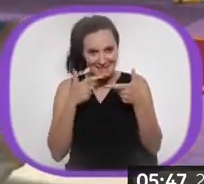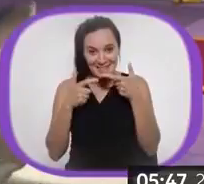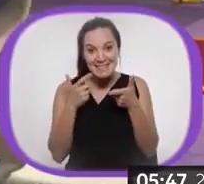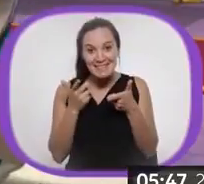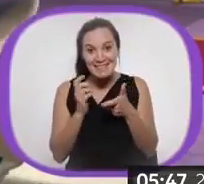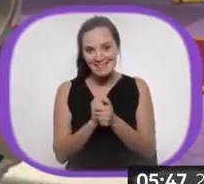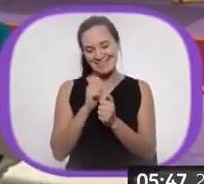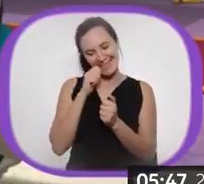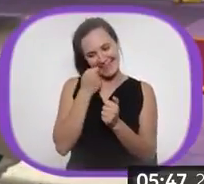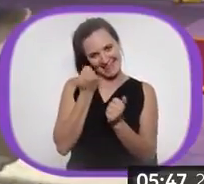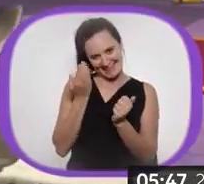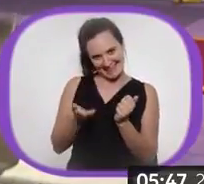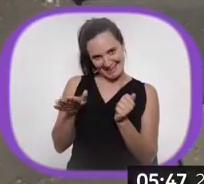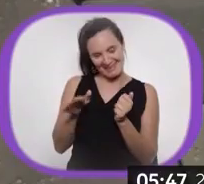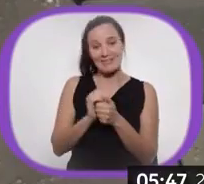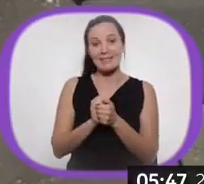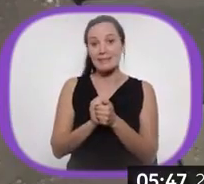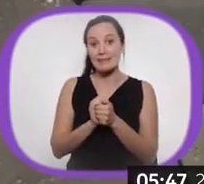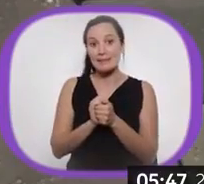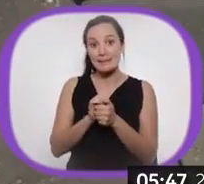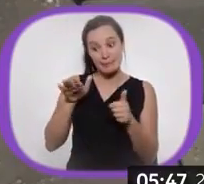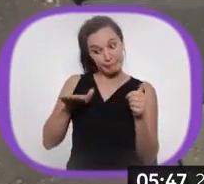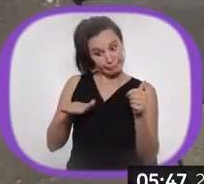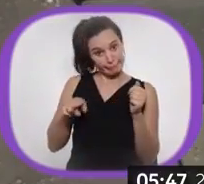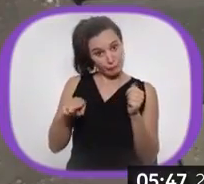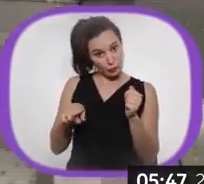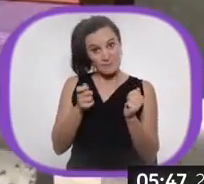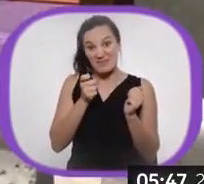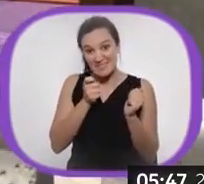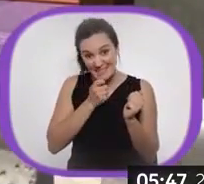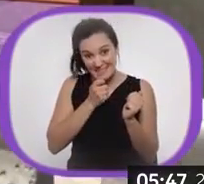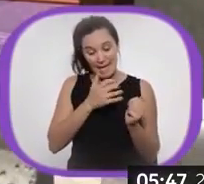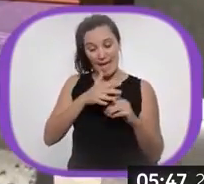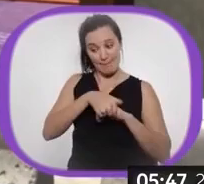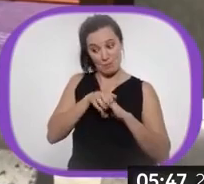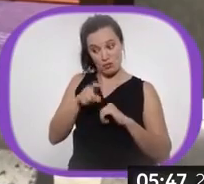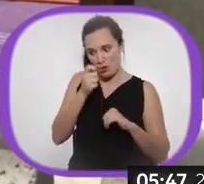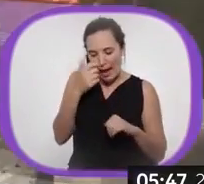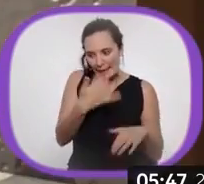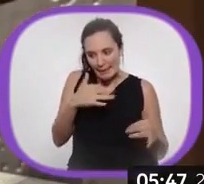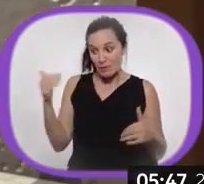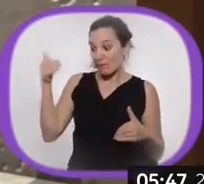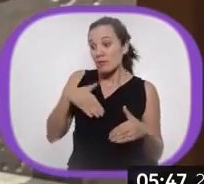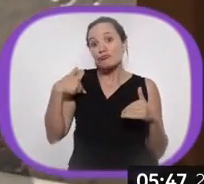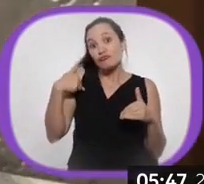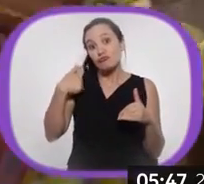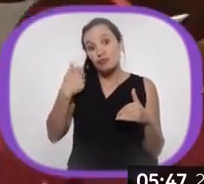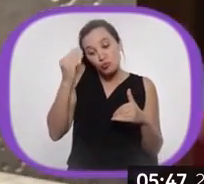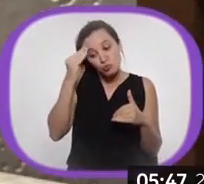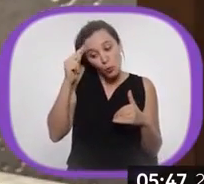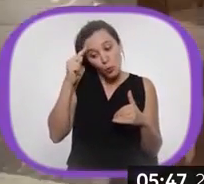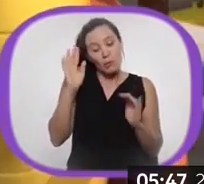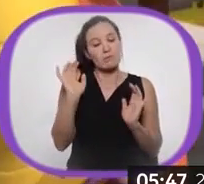¡Qué adorable, Ivy! Y Mike, Sir Frederick el Rápido vendrá. Bien, estoy ocupada. Vamos, señor